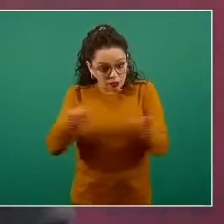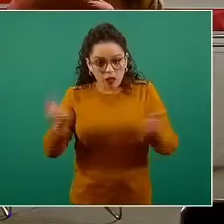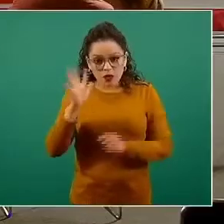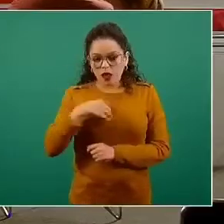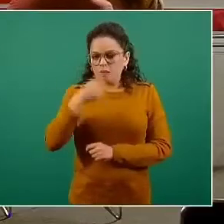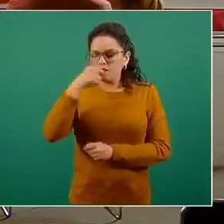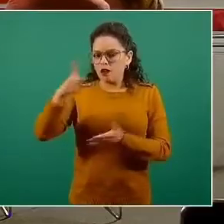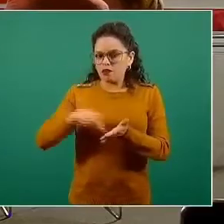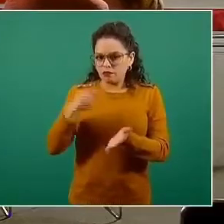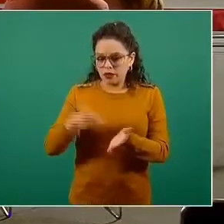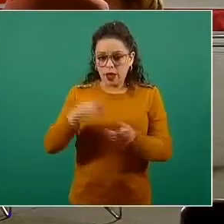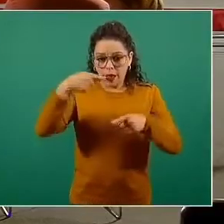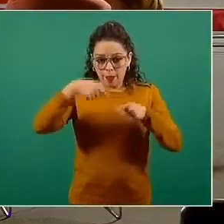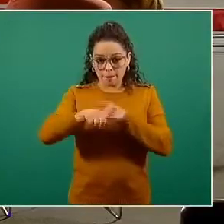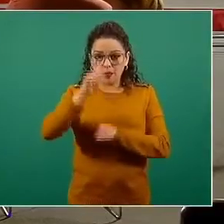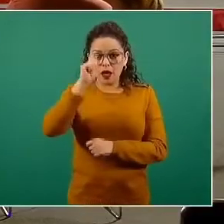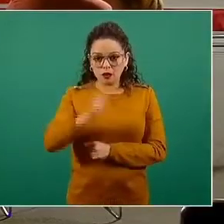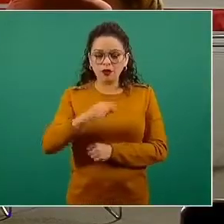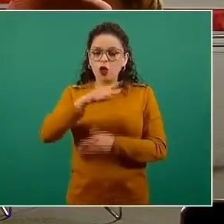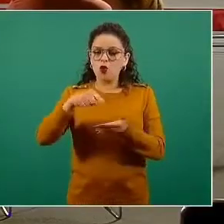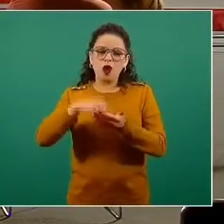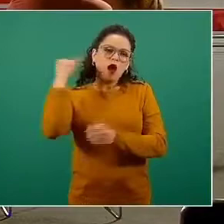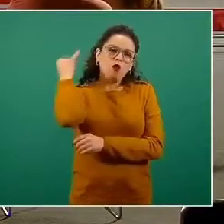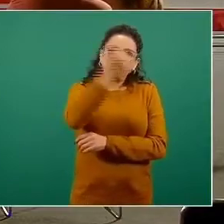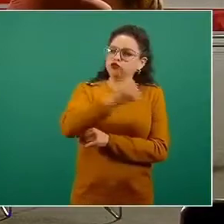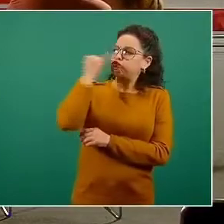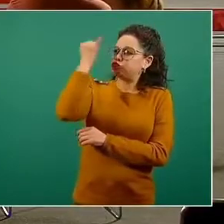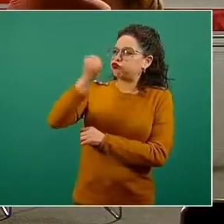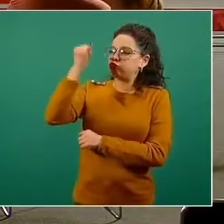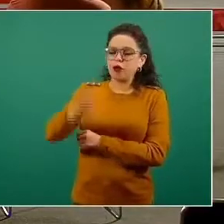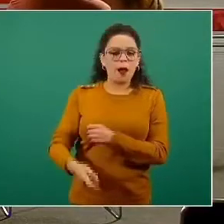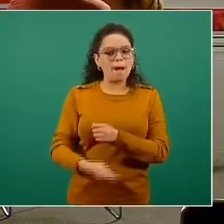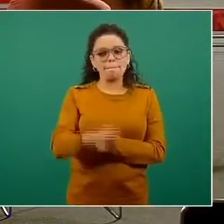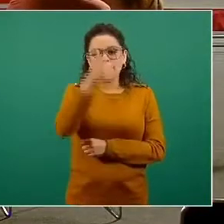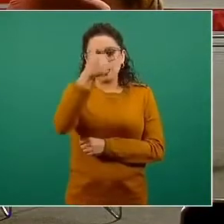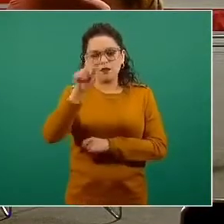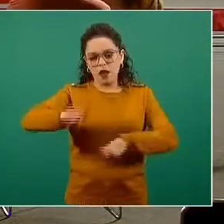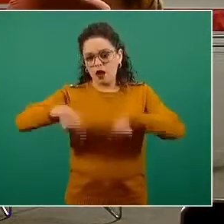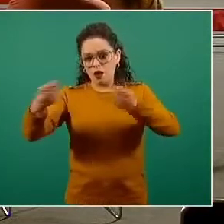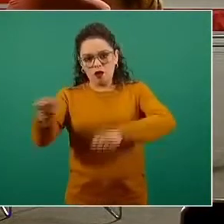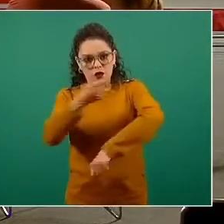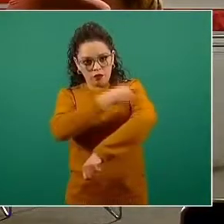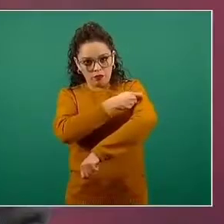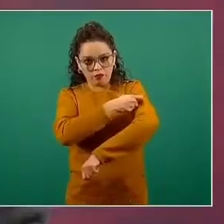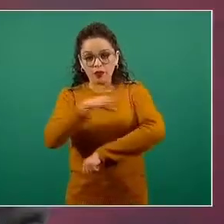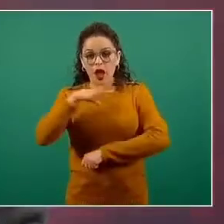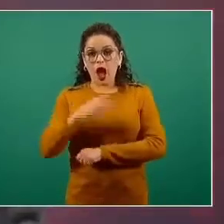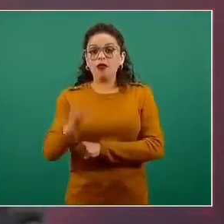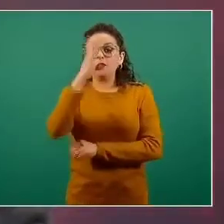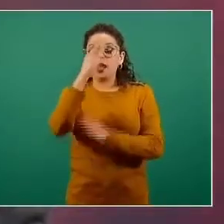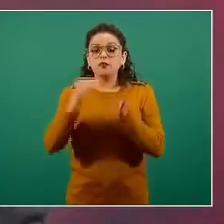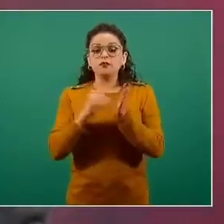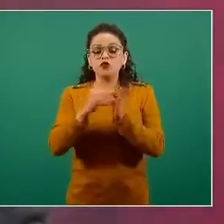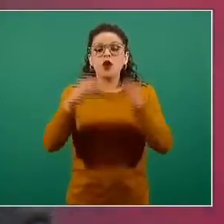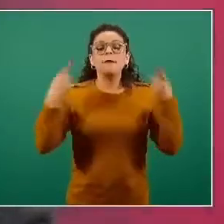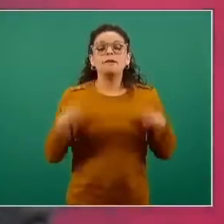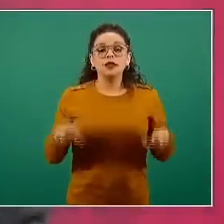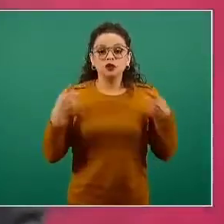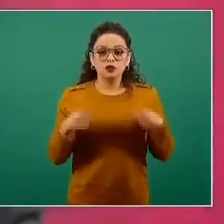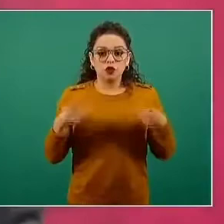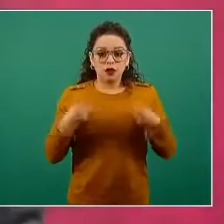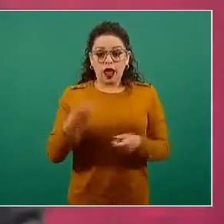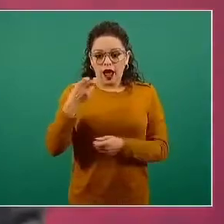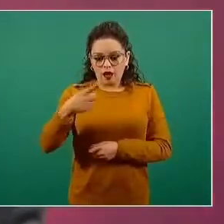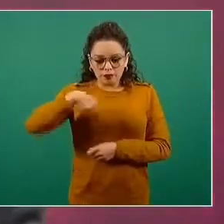públicamente, empezaremos con las zonas rurales dispersas, en donde vive 3 millones de personas, y planeamos